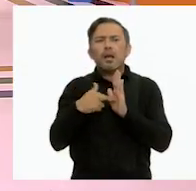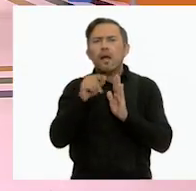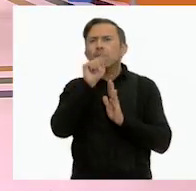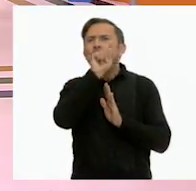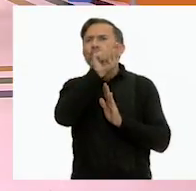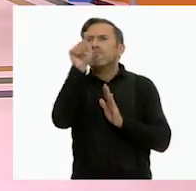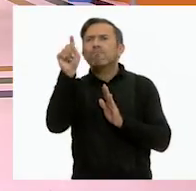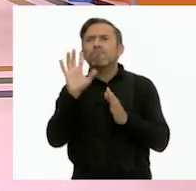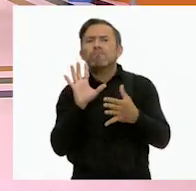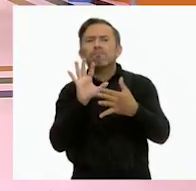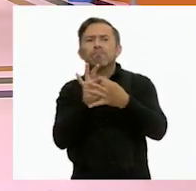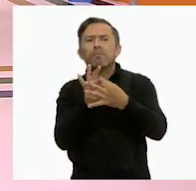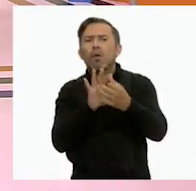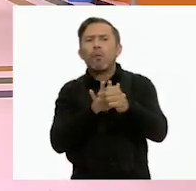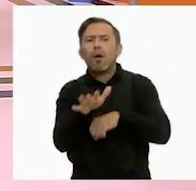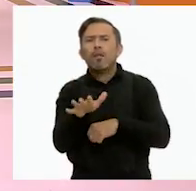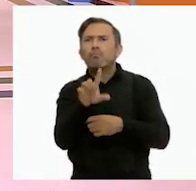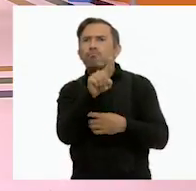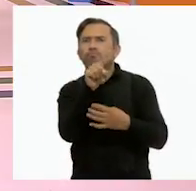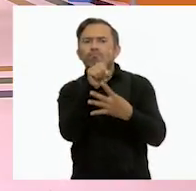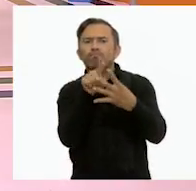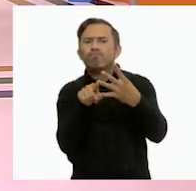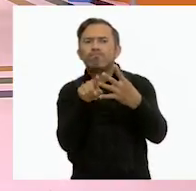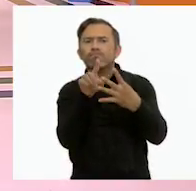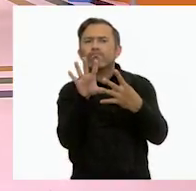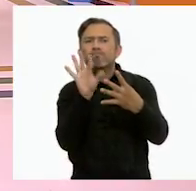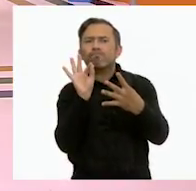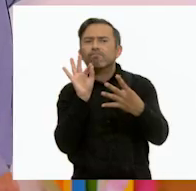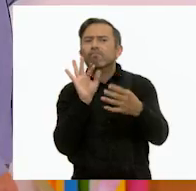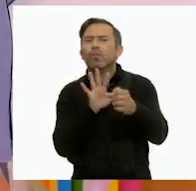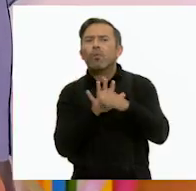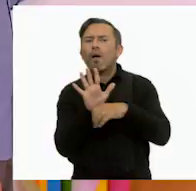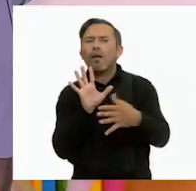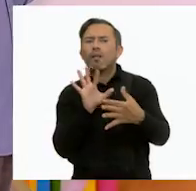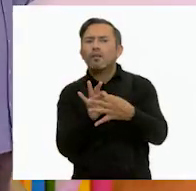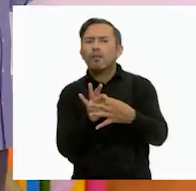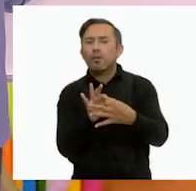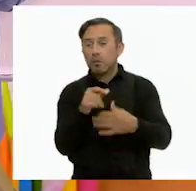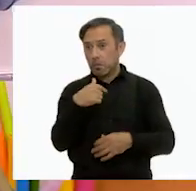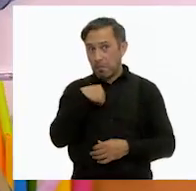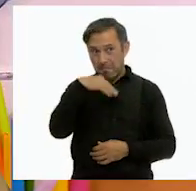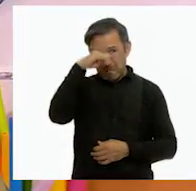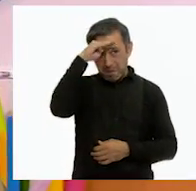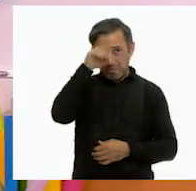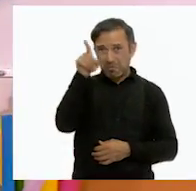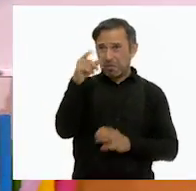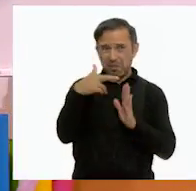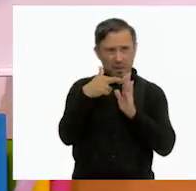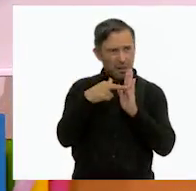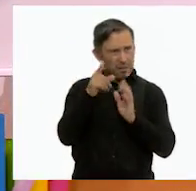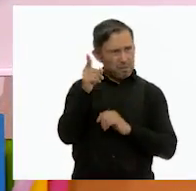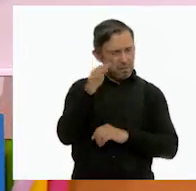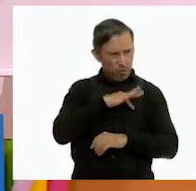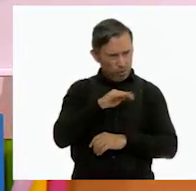Yo creo que esta regla puede ir tal vez en el